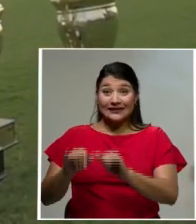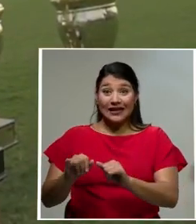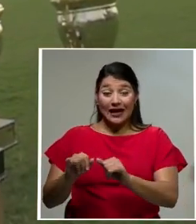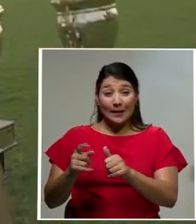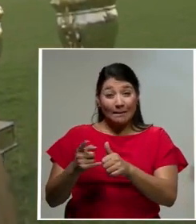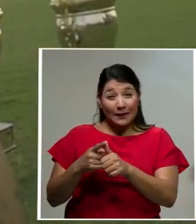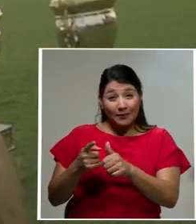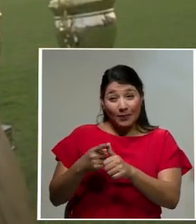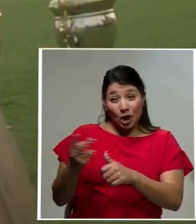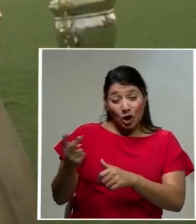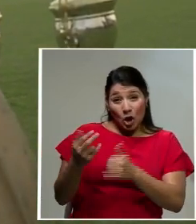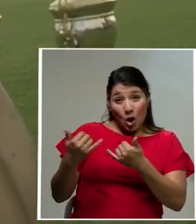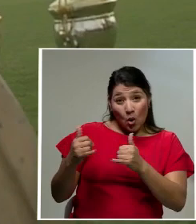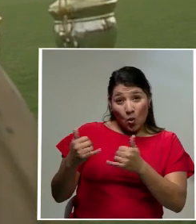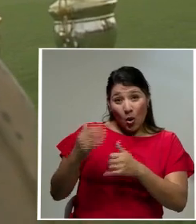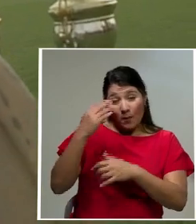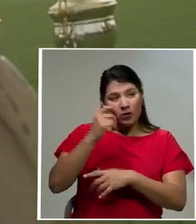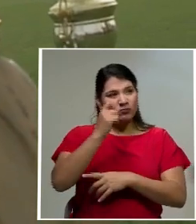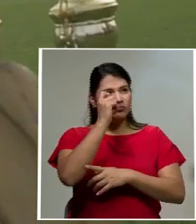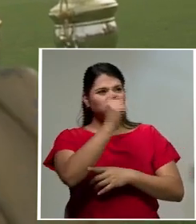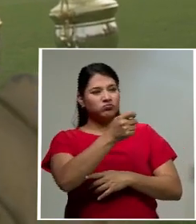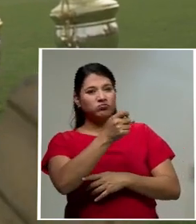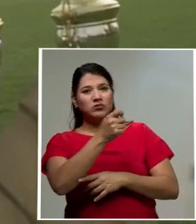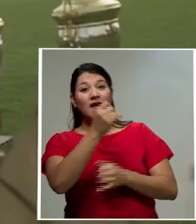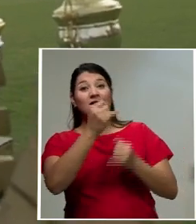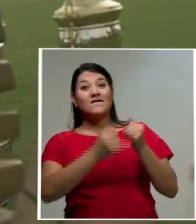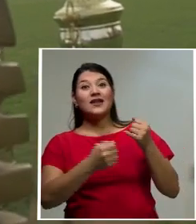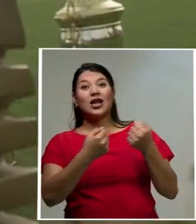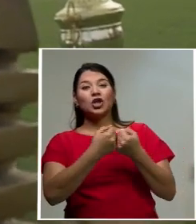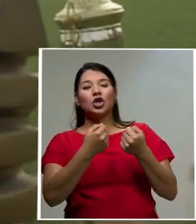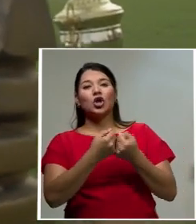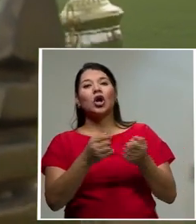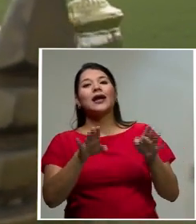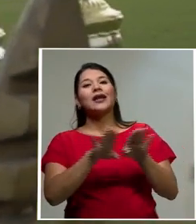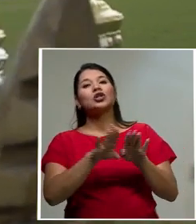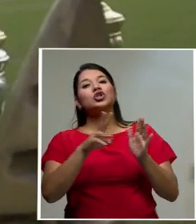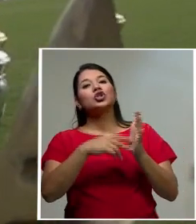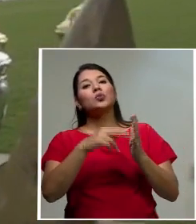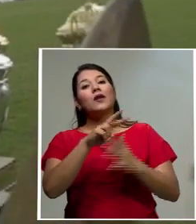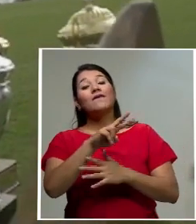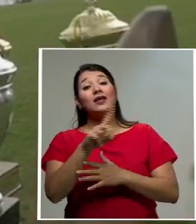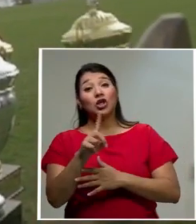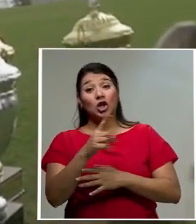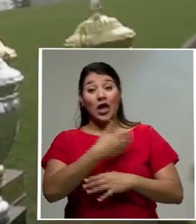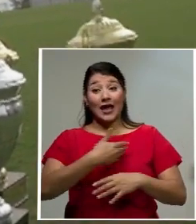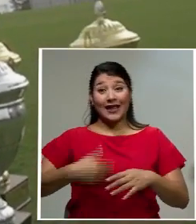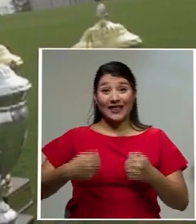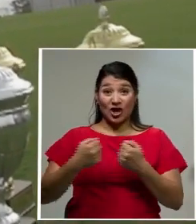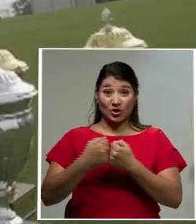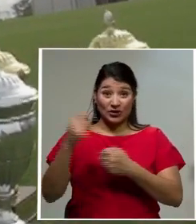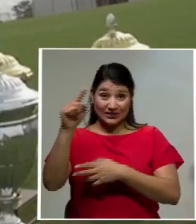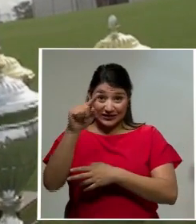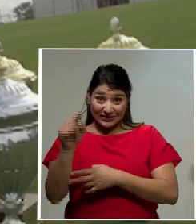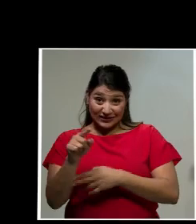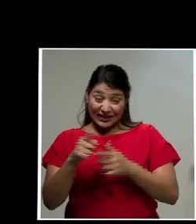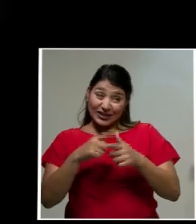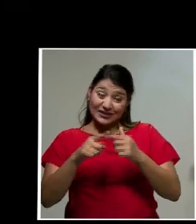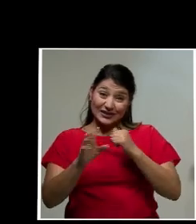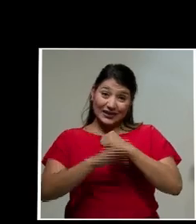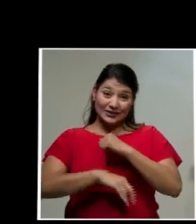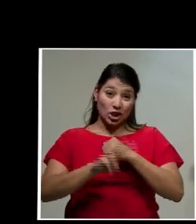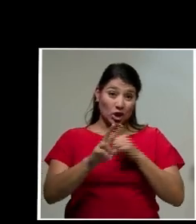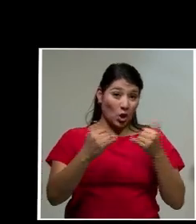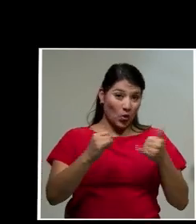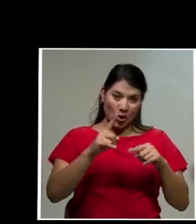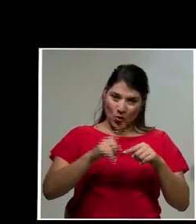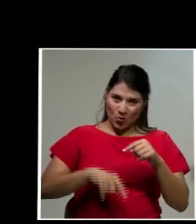El técnico fue expulsado en el juego de vuelta de la final del torneo de clausura 2021 entre Herediano y Saprissa. Su debut en el banquillo